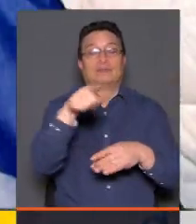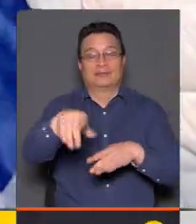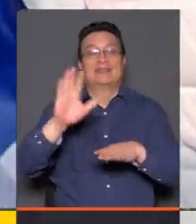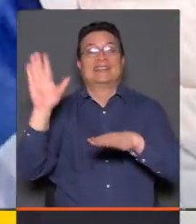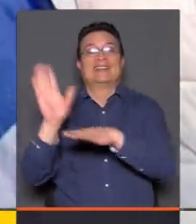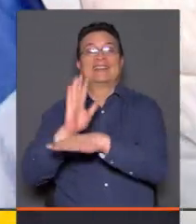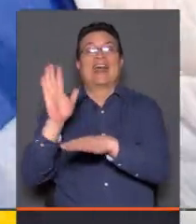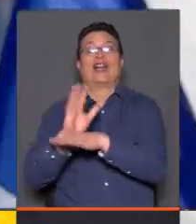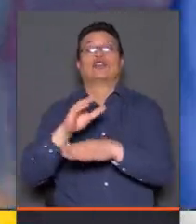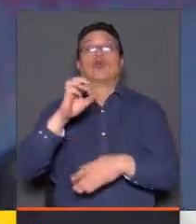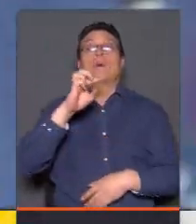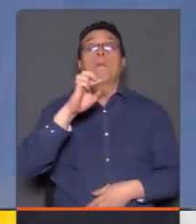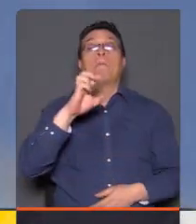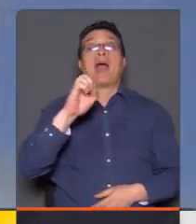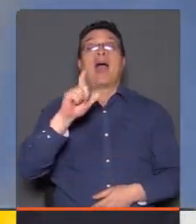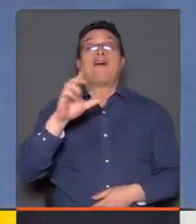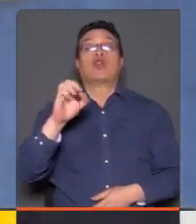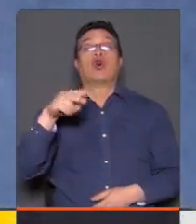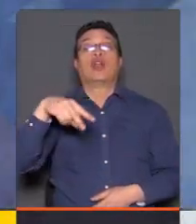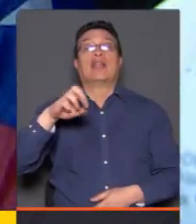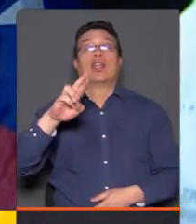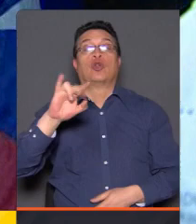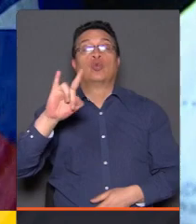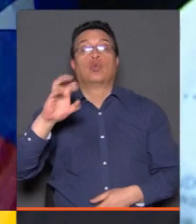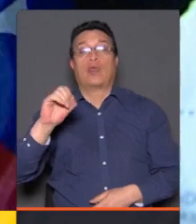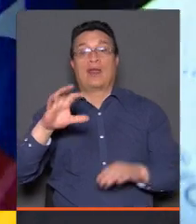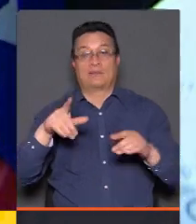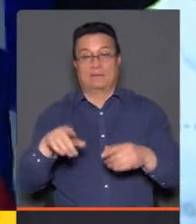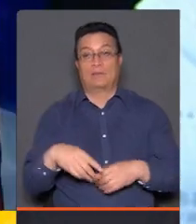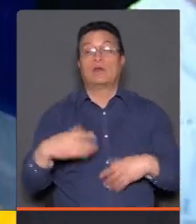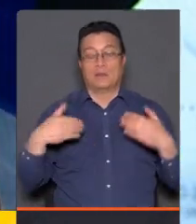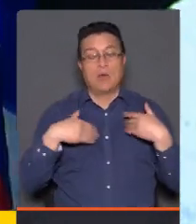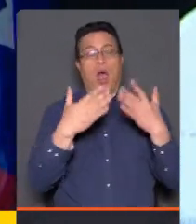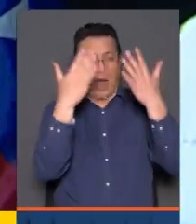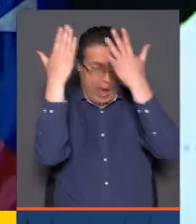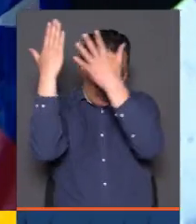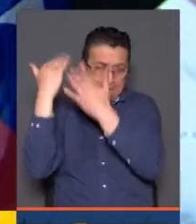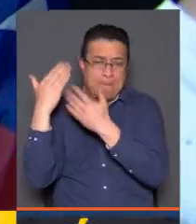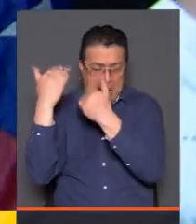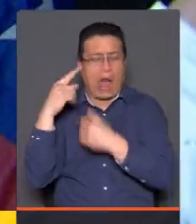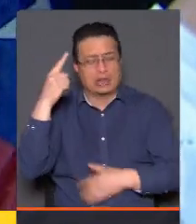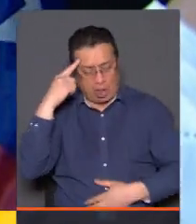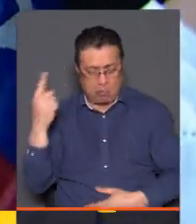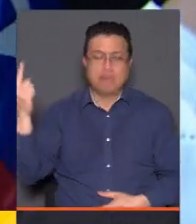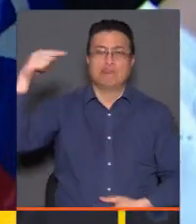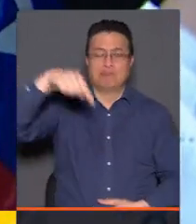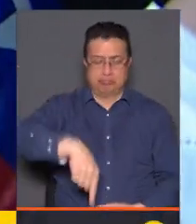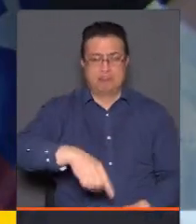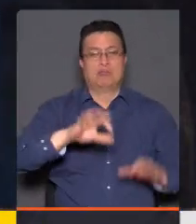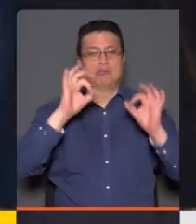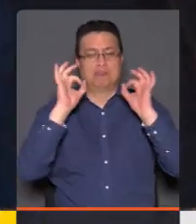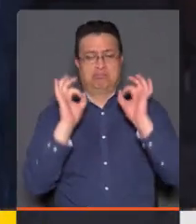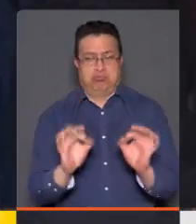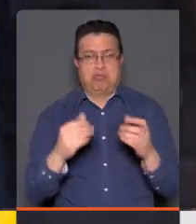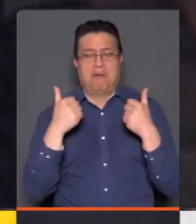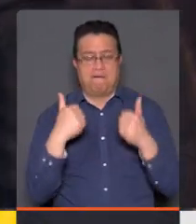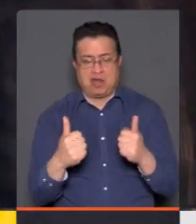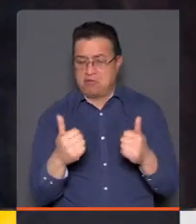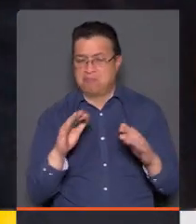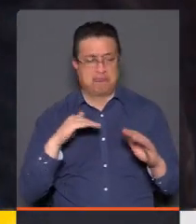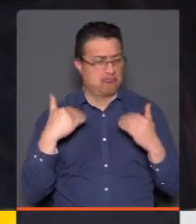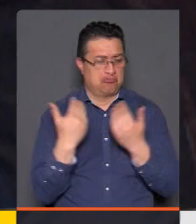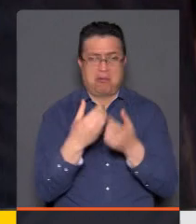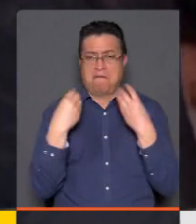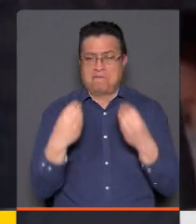Parque Metropolitano. ¿Qué va a pasar este domingo? Esperanza, hay fe, la gente pudo llegar, se dieron los medios y la verdad es que con